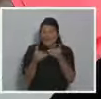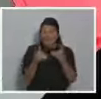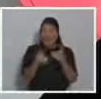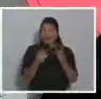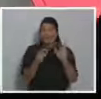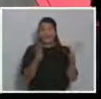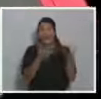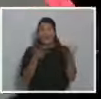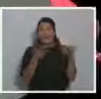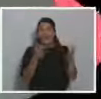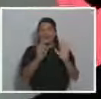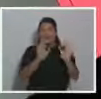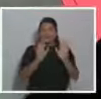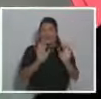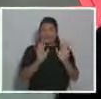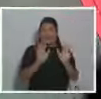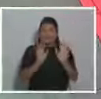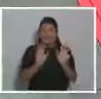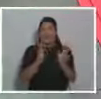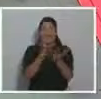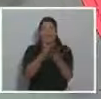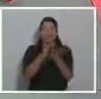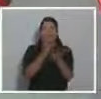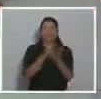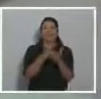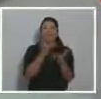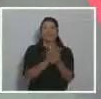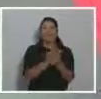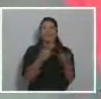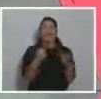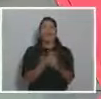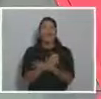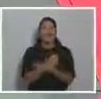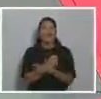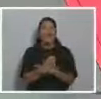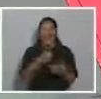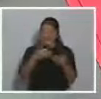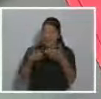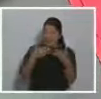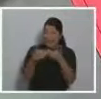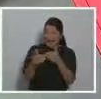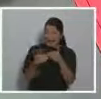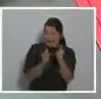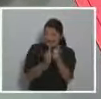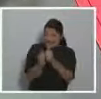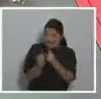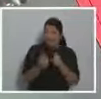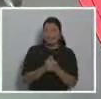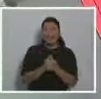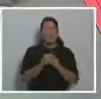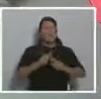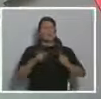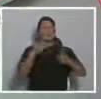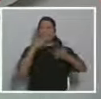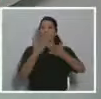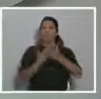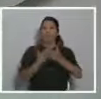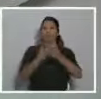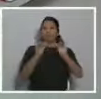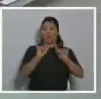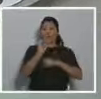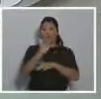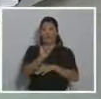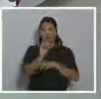¡Sí! ¡Quédese ahí! ¡Quédese ahí! ¡Quédese ahí! ¡Quédese ahí! ¡Ay, pasamos de cerquita. Pero bueno, ¿se queda ahí